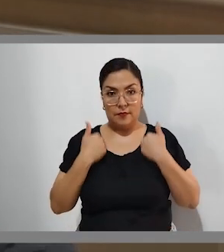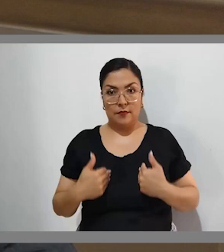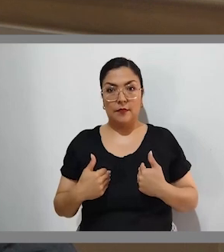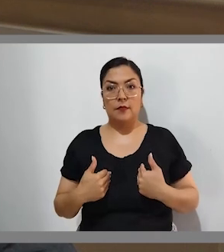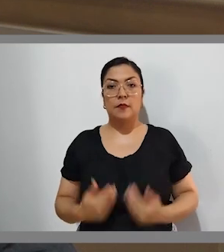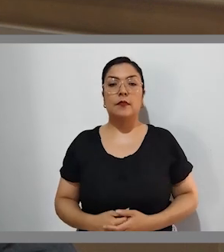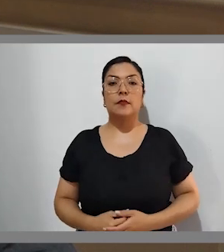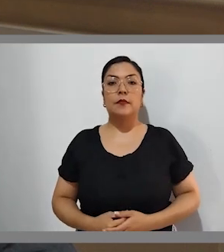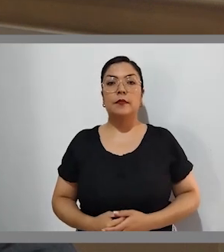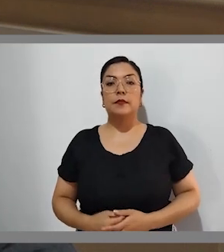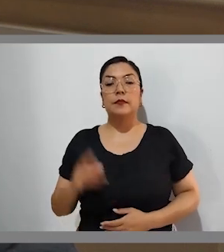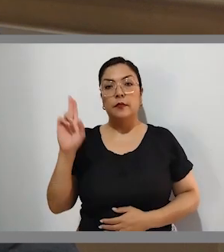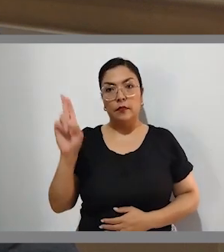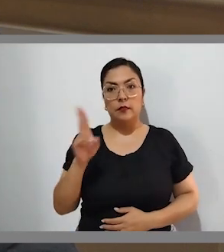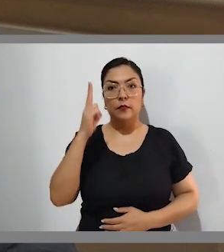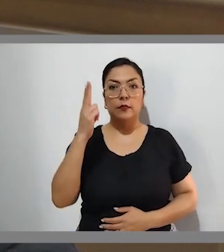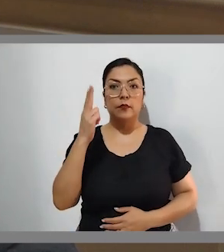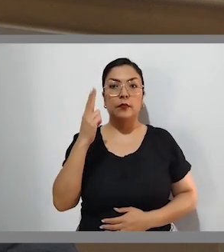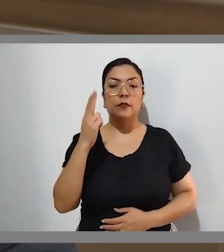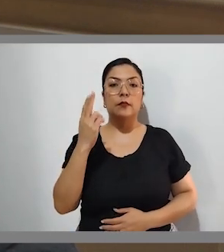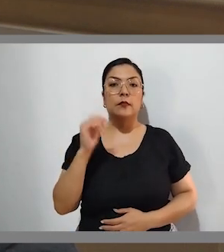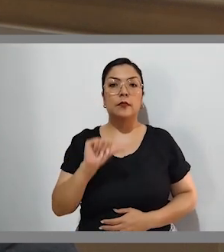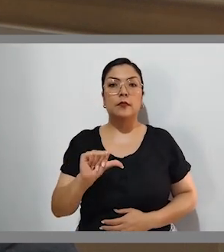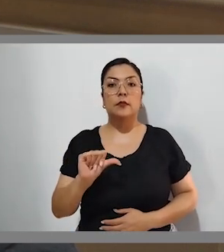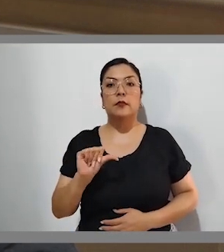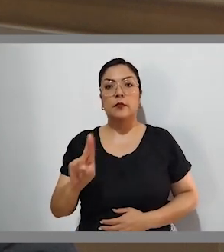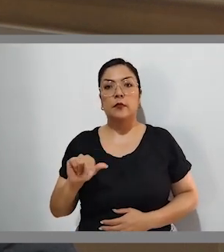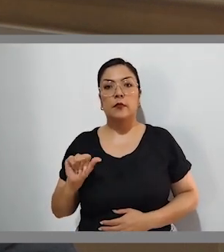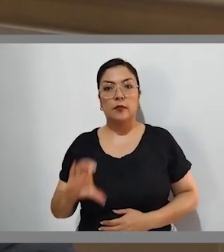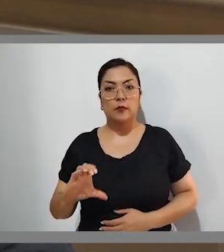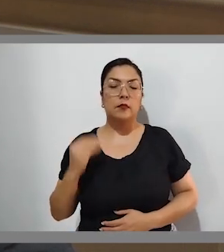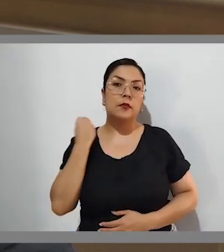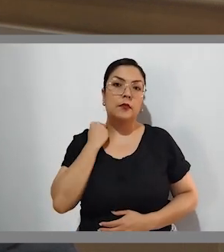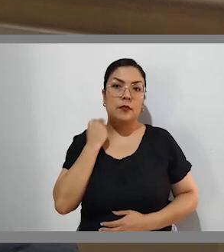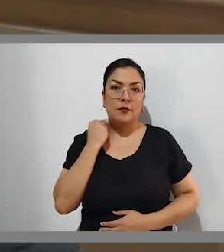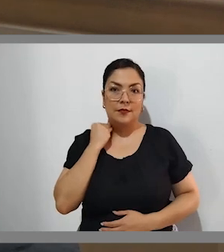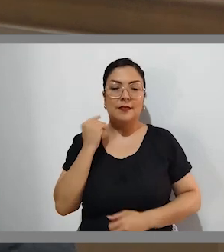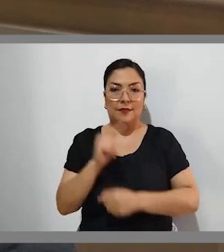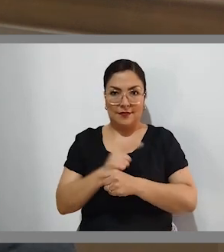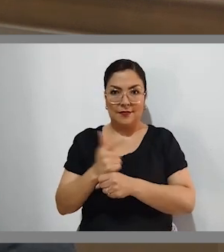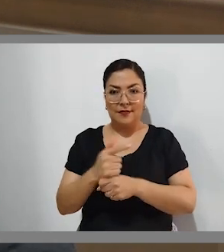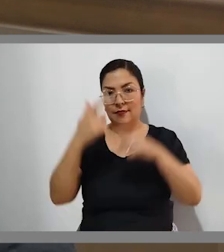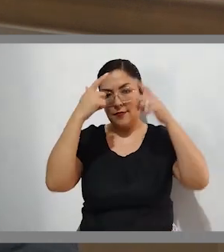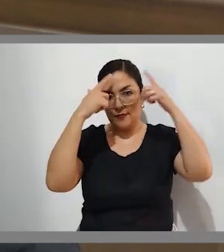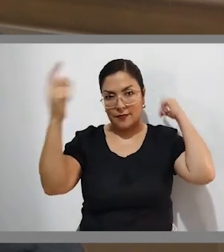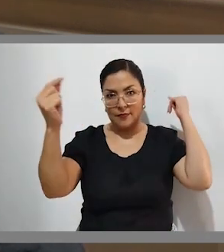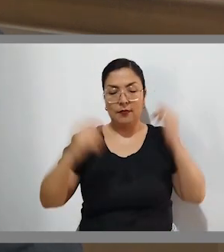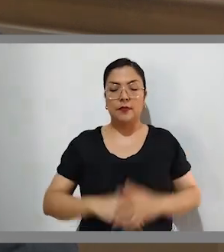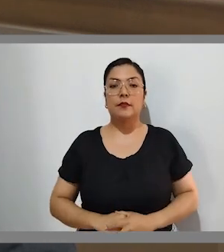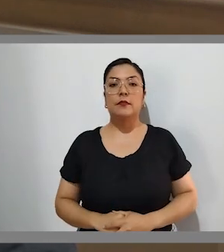Yo soy egresado de la Facultad de Derecho de la Universidad Autónoma de Coahuila, soy licenciado en Derecho y